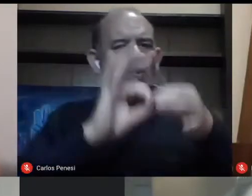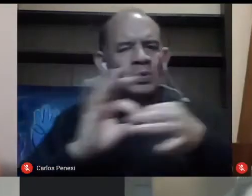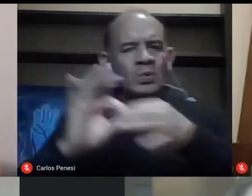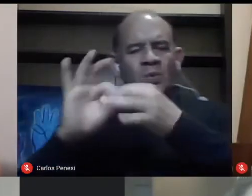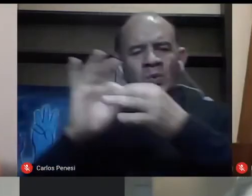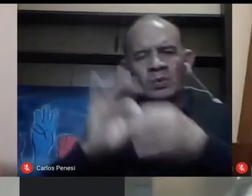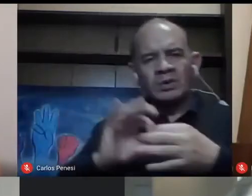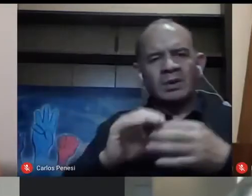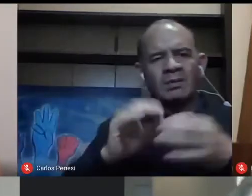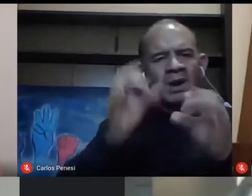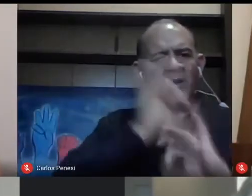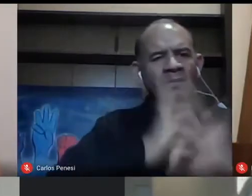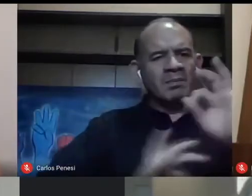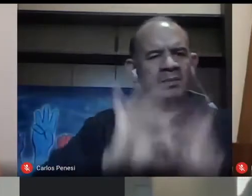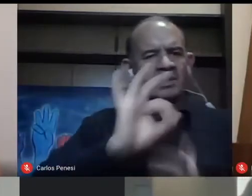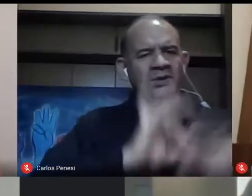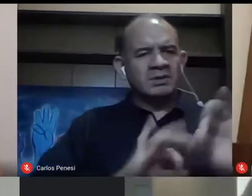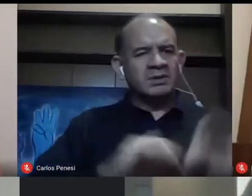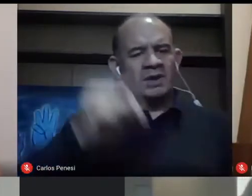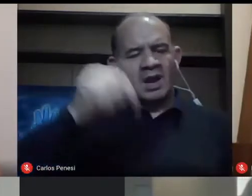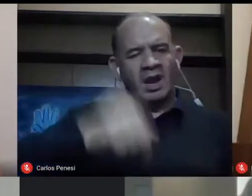y en este momento